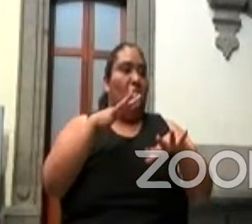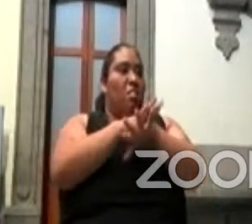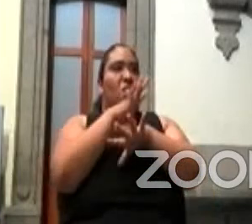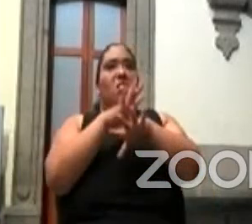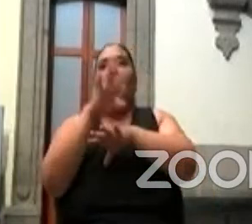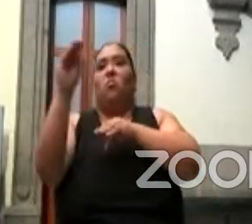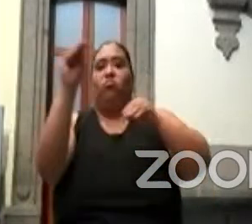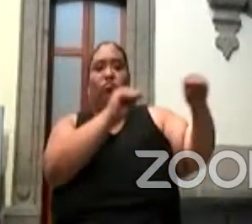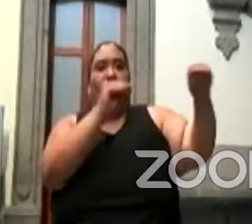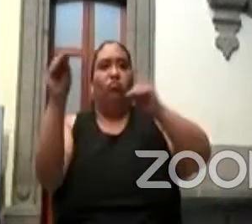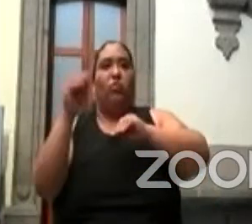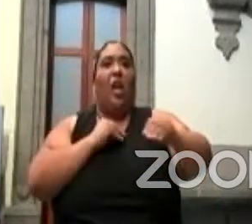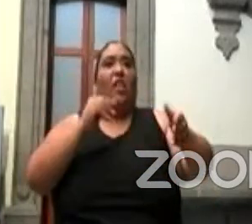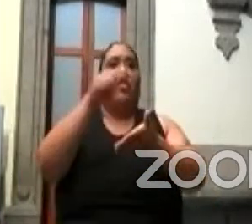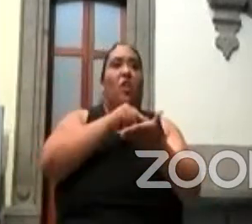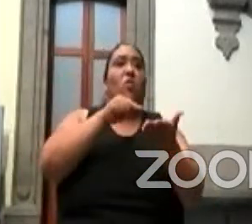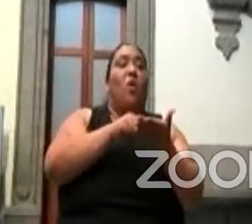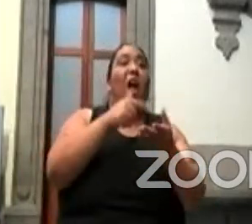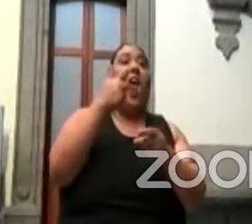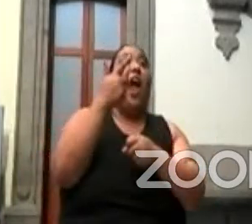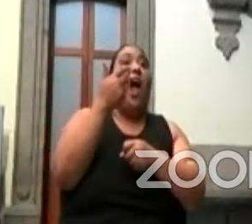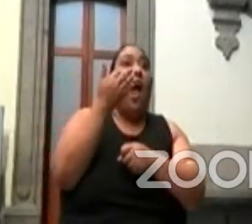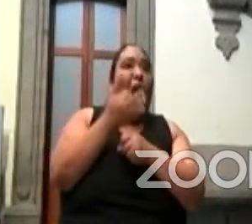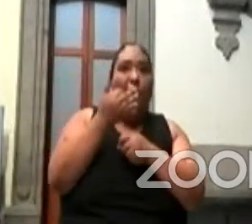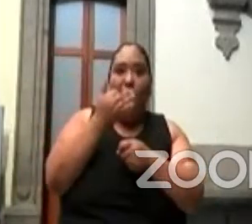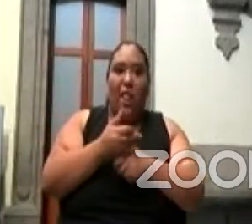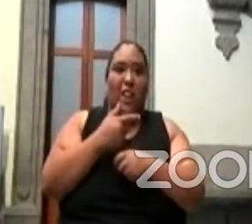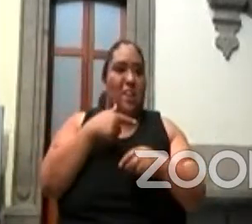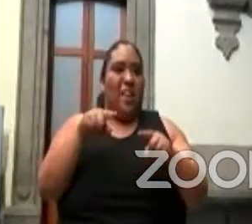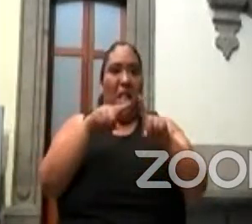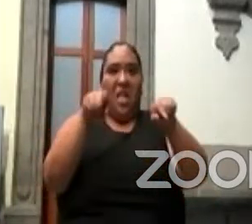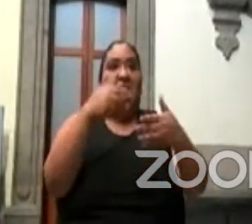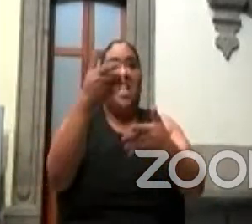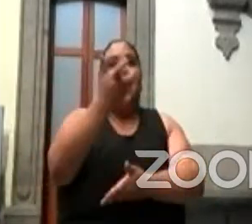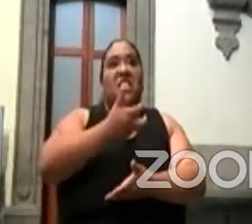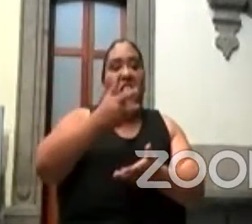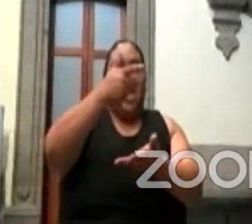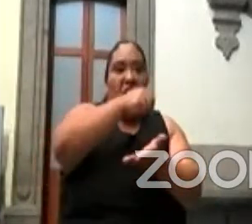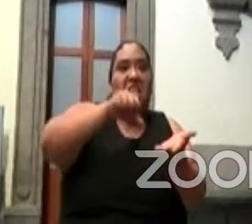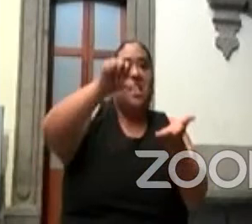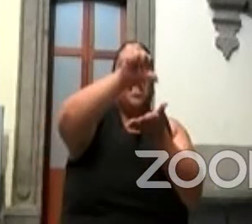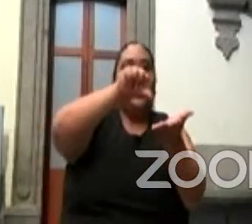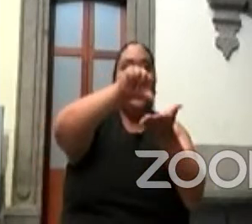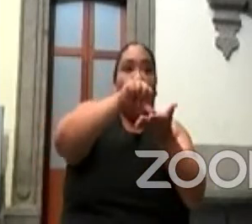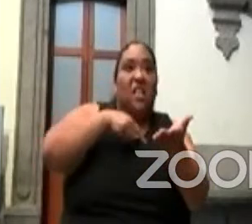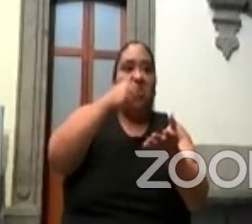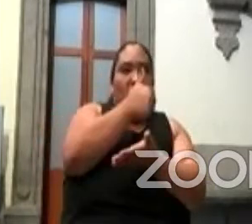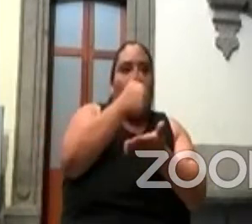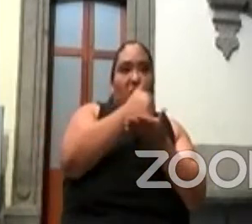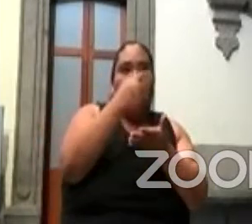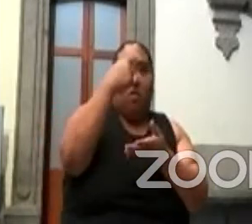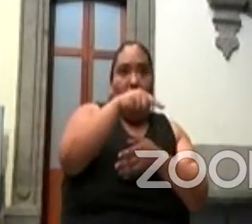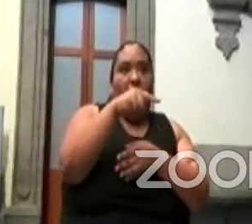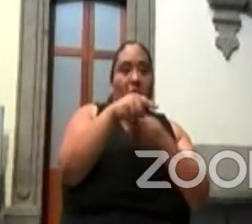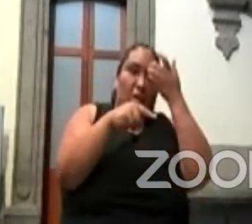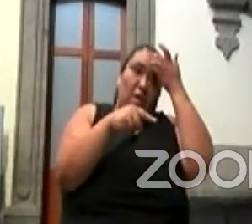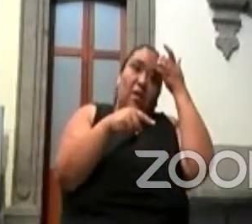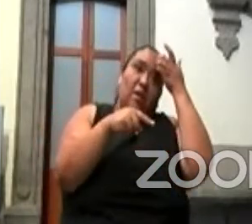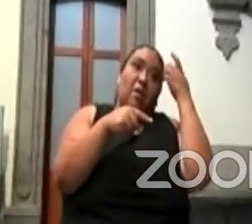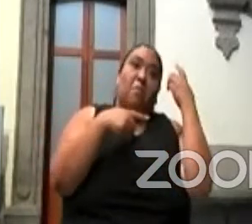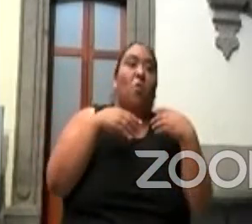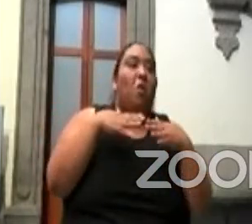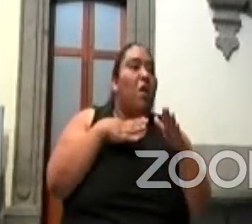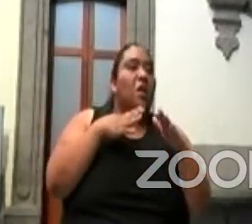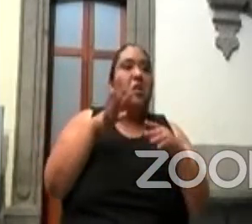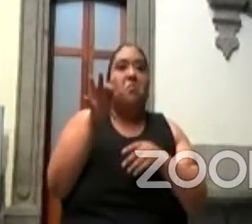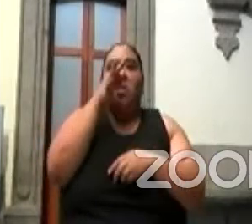gestiones. Actualmente estamos en el primer cuadro de la ciudad, casi a 3 cuadras de donde está la casa de